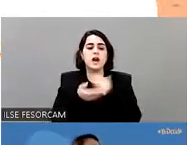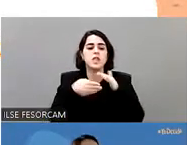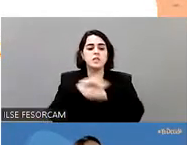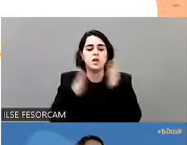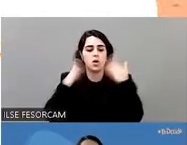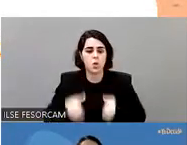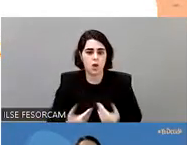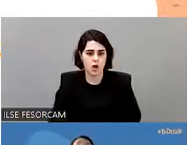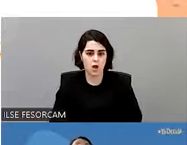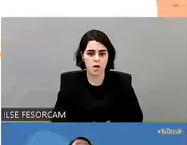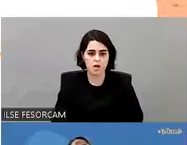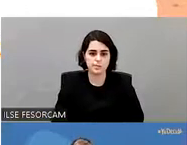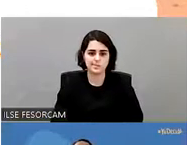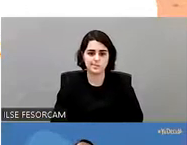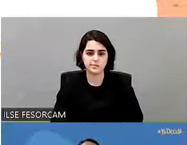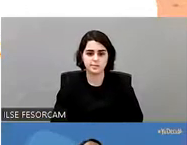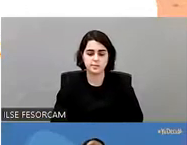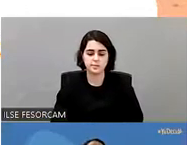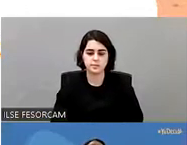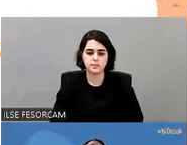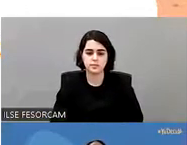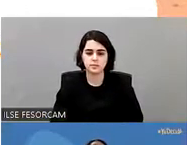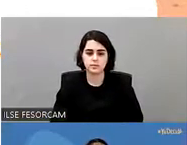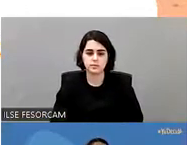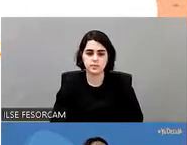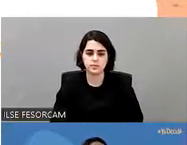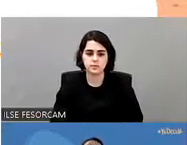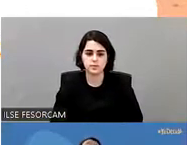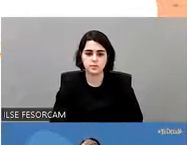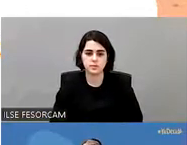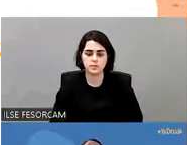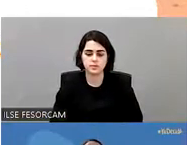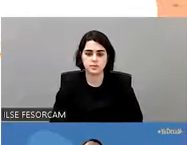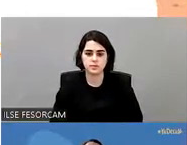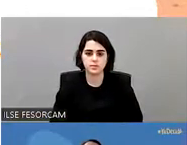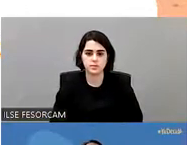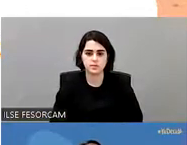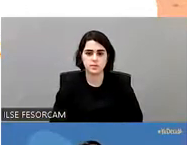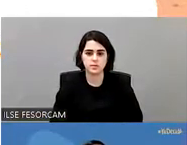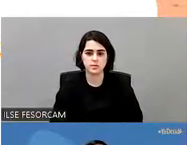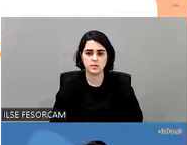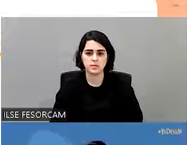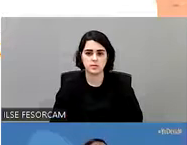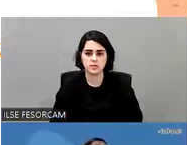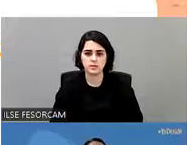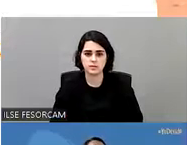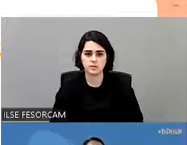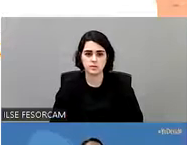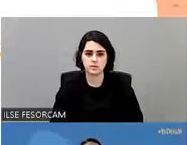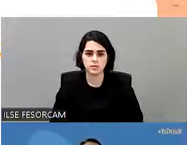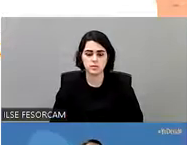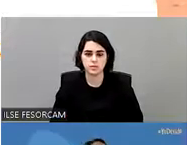Y no, pues, ni amo tener una niña